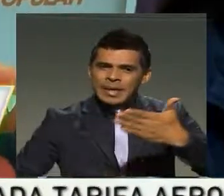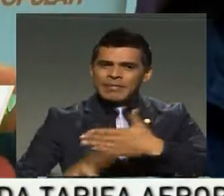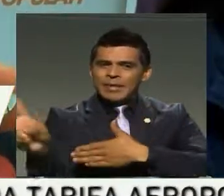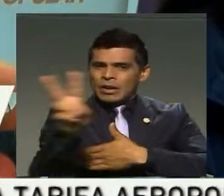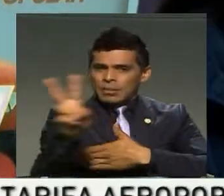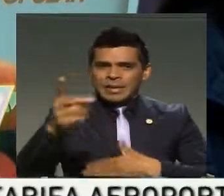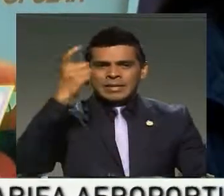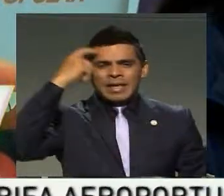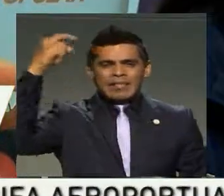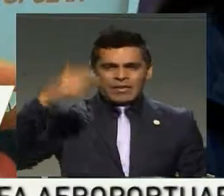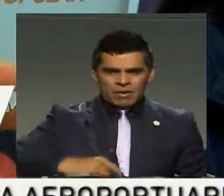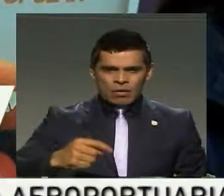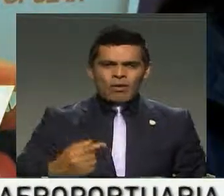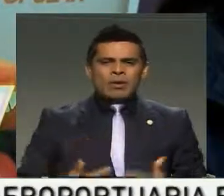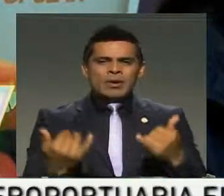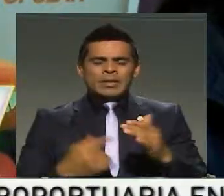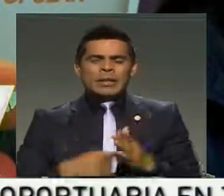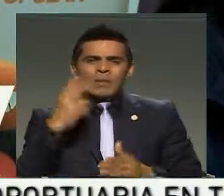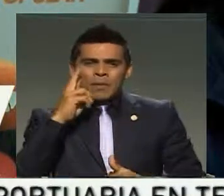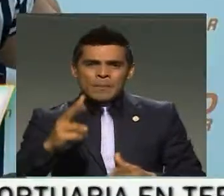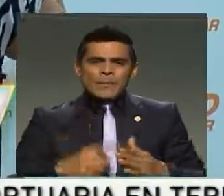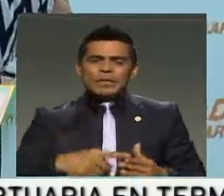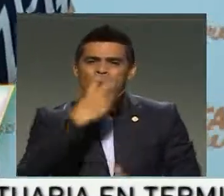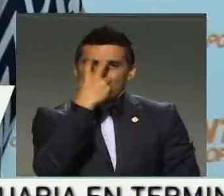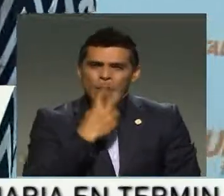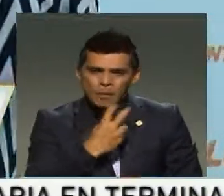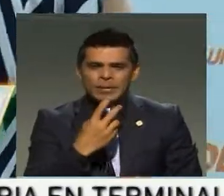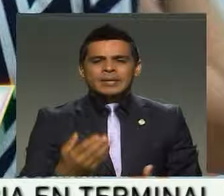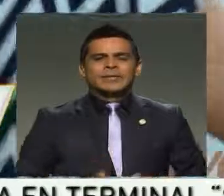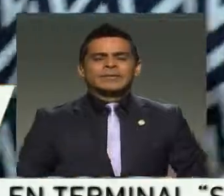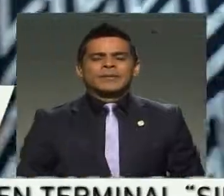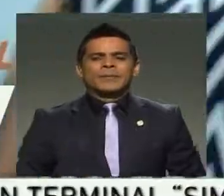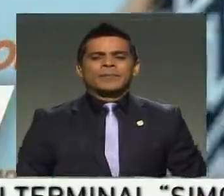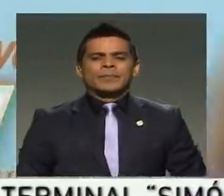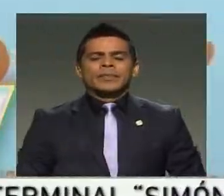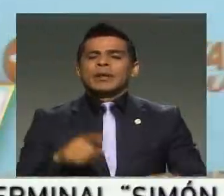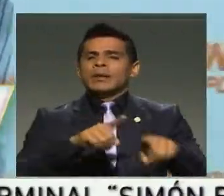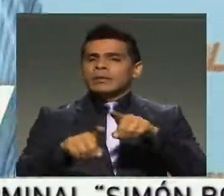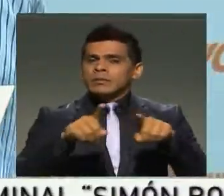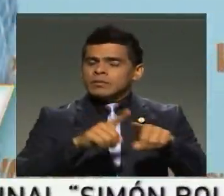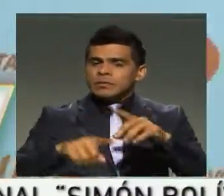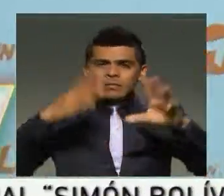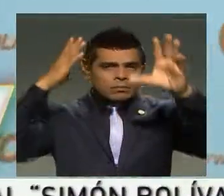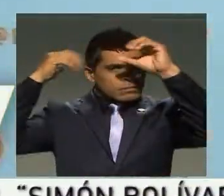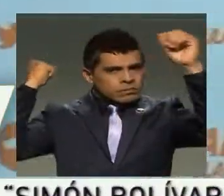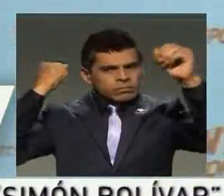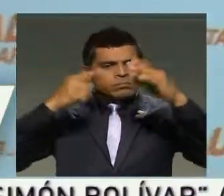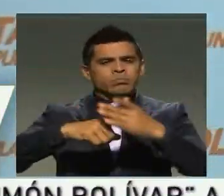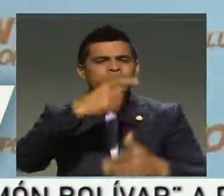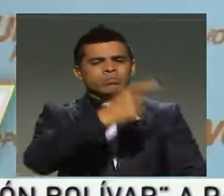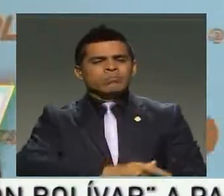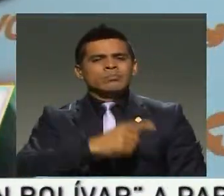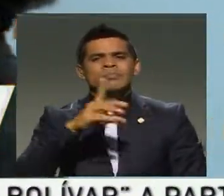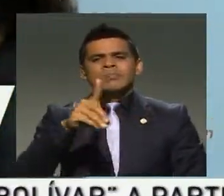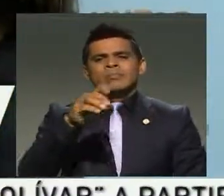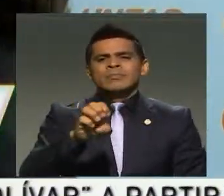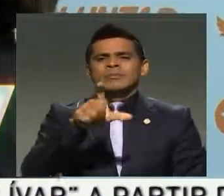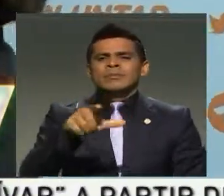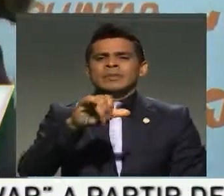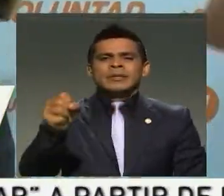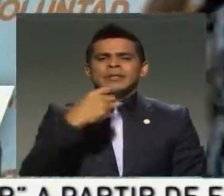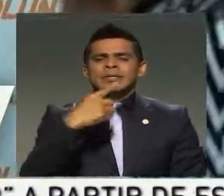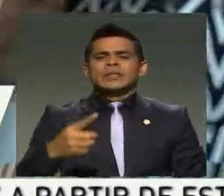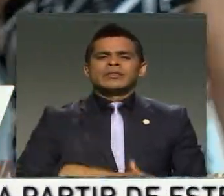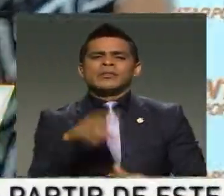venezolanos hoy están en condiciones de pobreza extrema. Cuestionó el trabajo de la canciller venezolana Delcy Rodríguez, criticó su